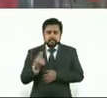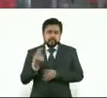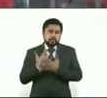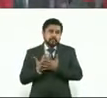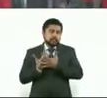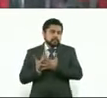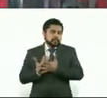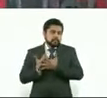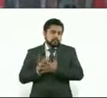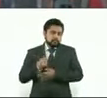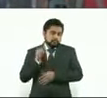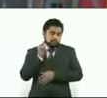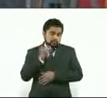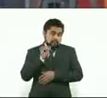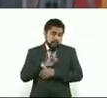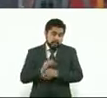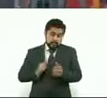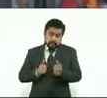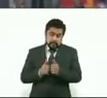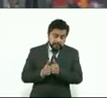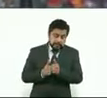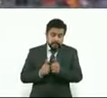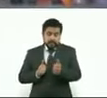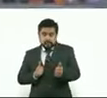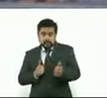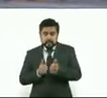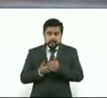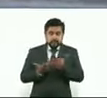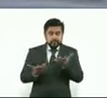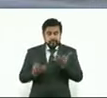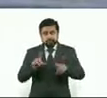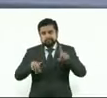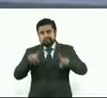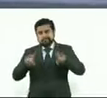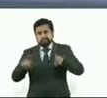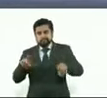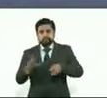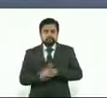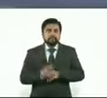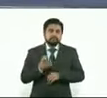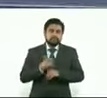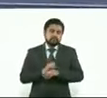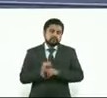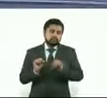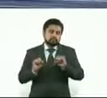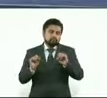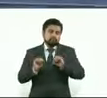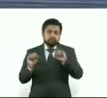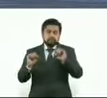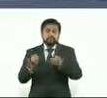dé algún alcance, que se dé alguna sorpresa cuando ya están muy avanzados en el recorrido todos ellos.